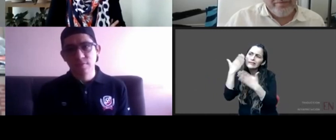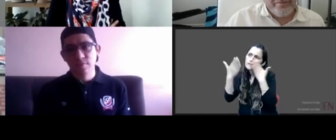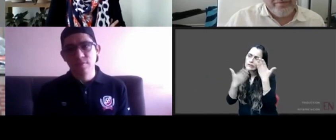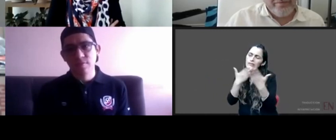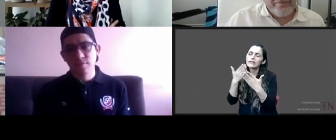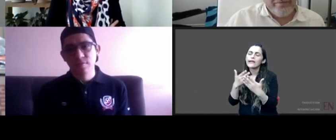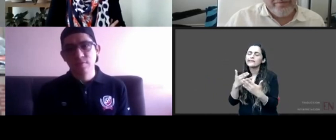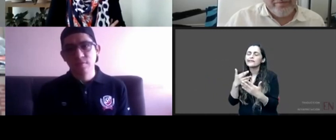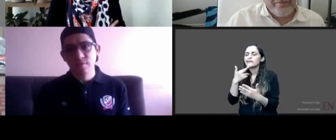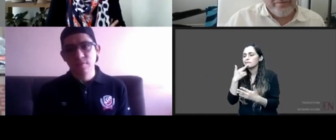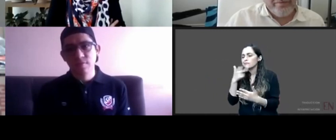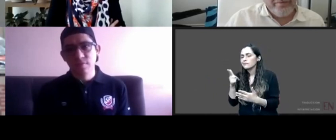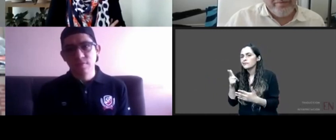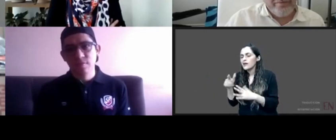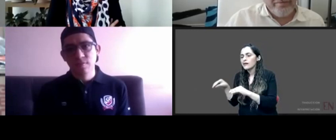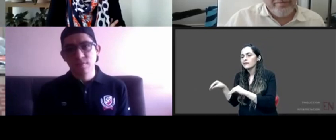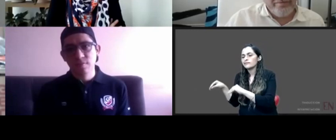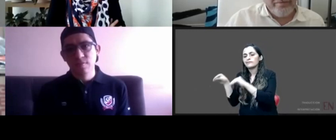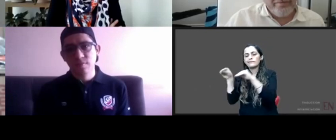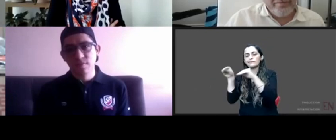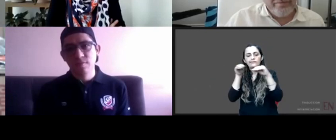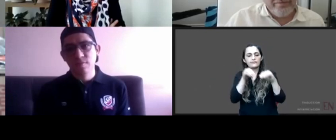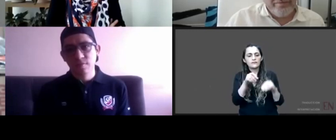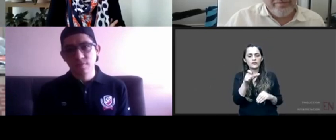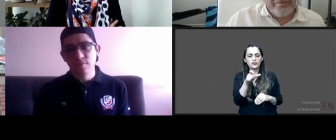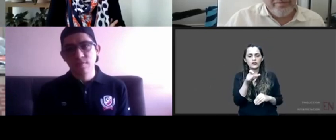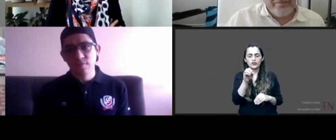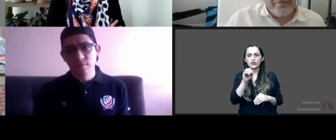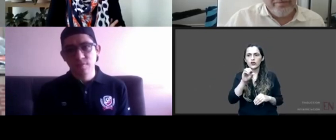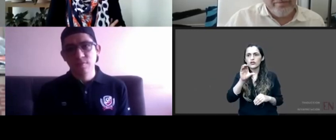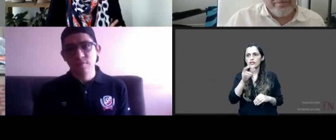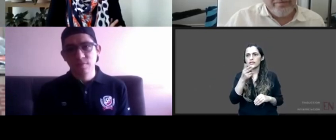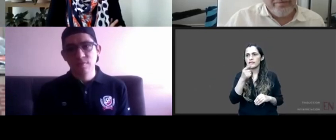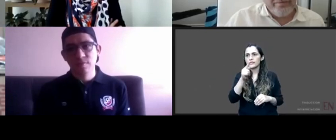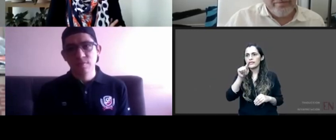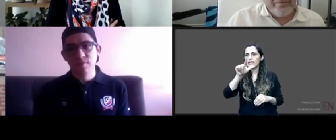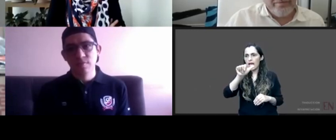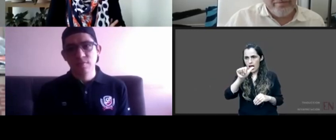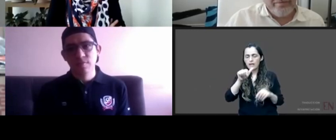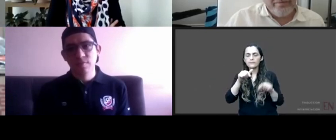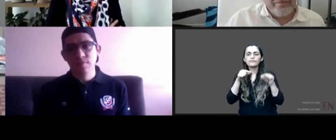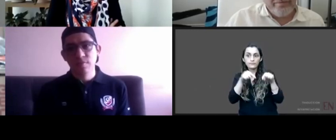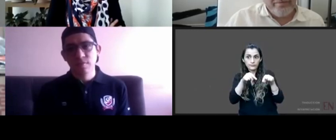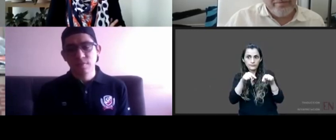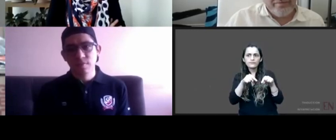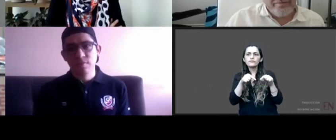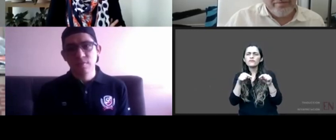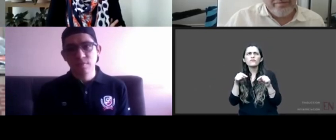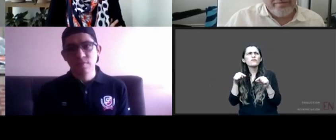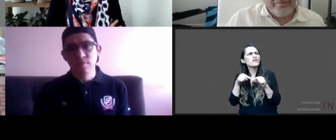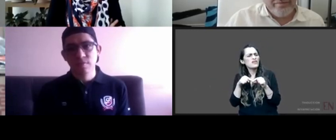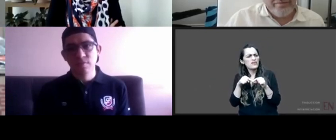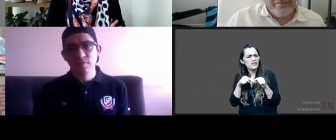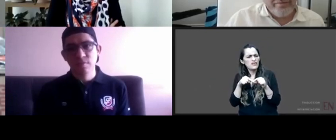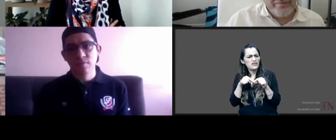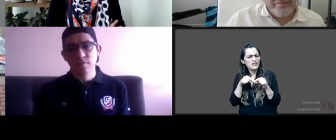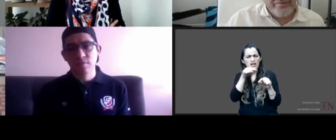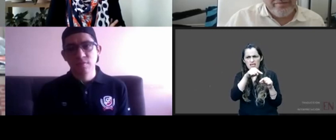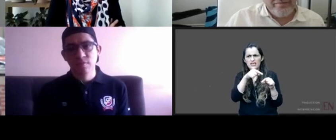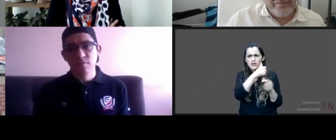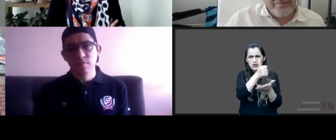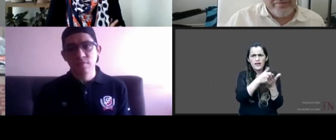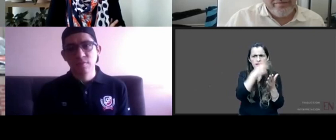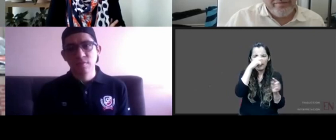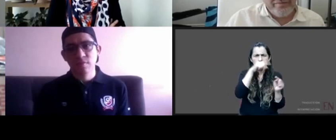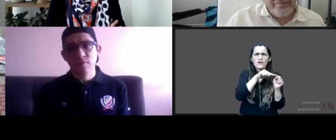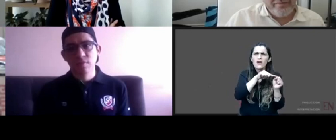migré a Xochitl, una comunidad que se encuentra yéndose de aquí a Puebla, unos